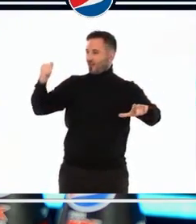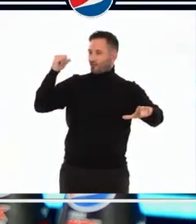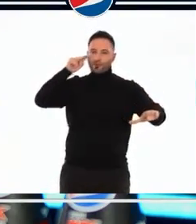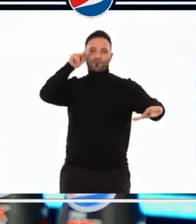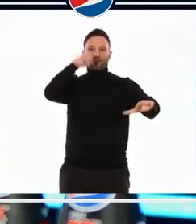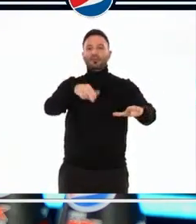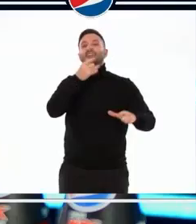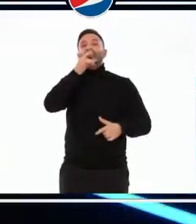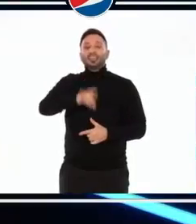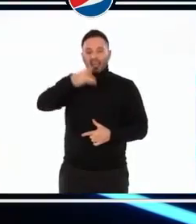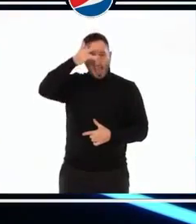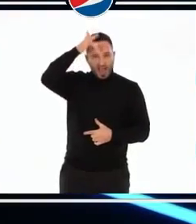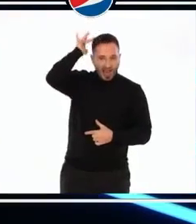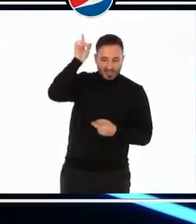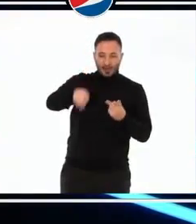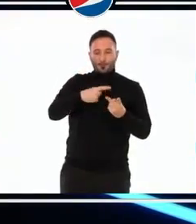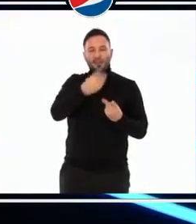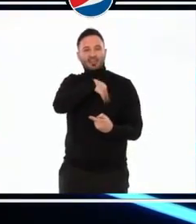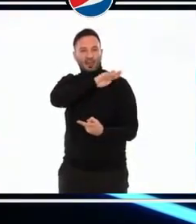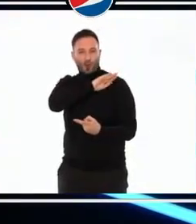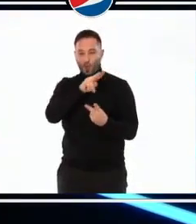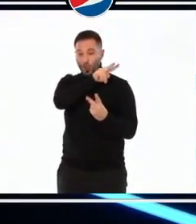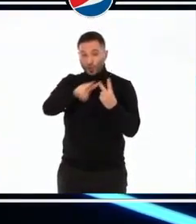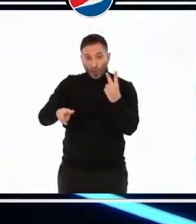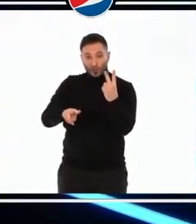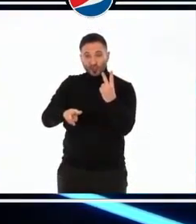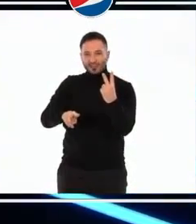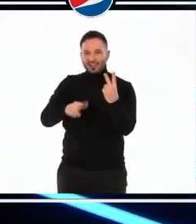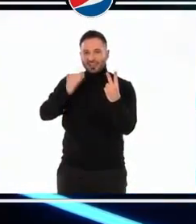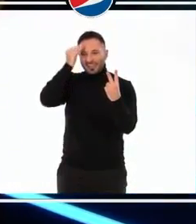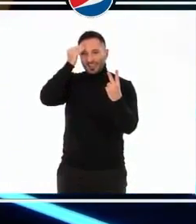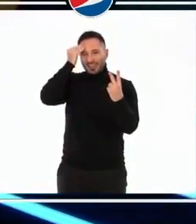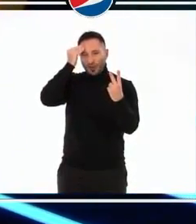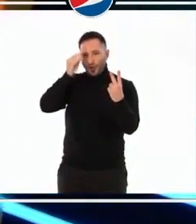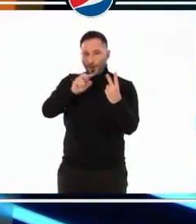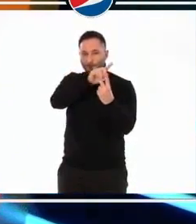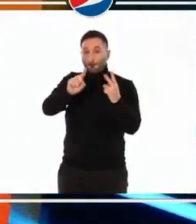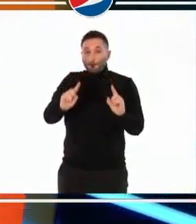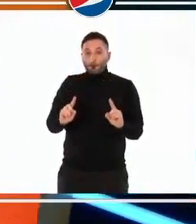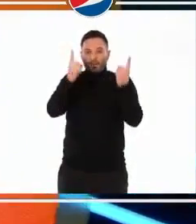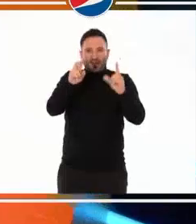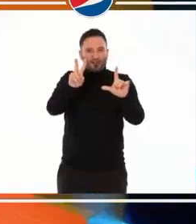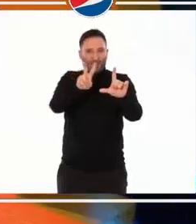Ana Igartiburu y Ramón García. Diría que son, Ana Igartiburu, tus primeros segundos en Twitch, ¿o no?